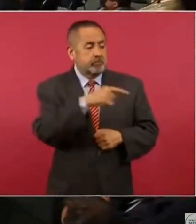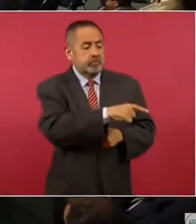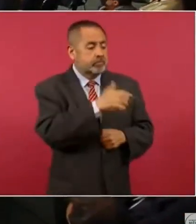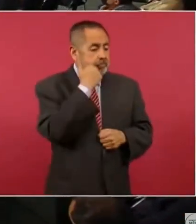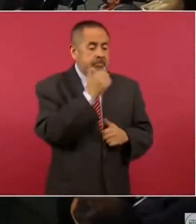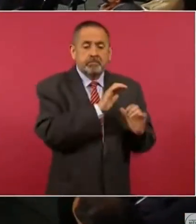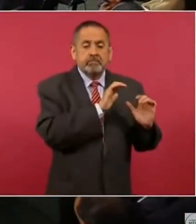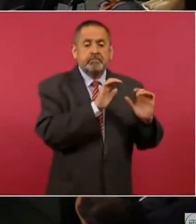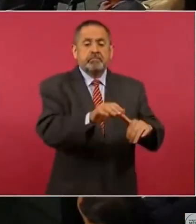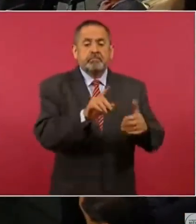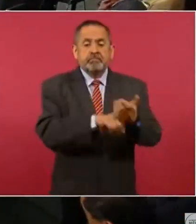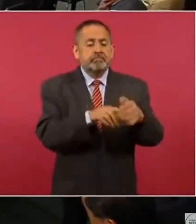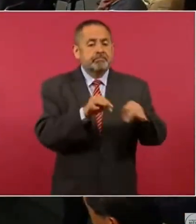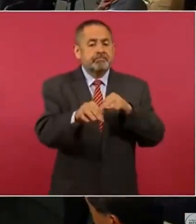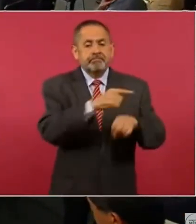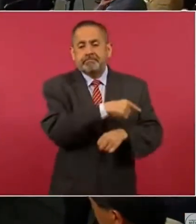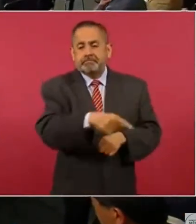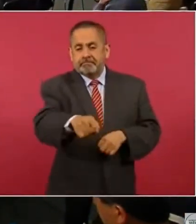contratarla